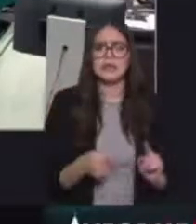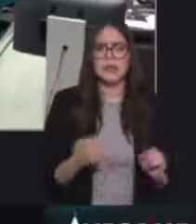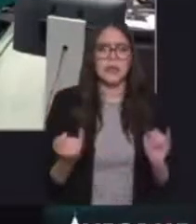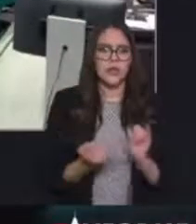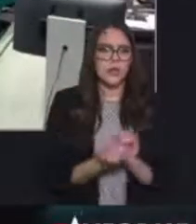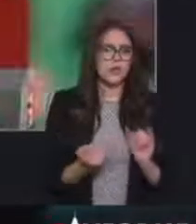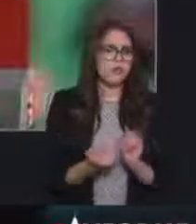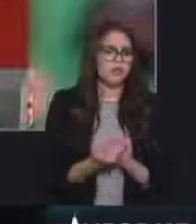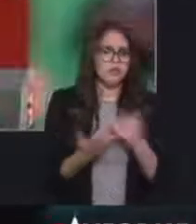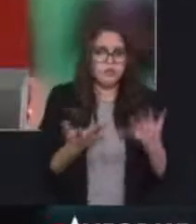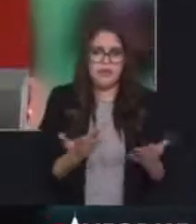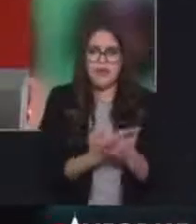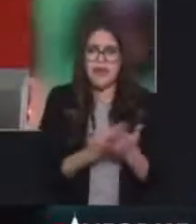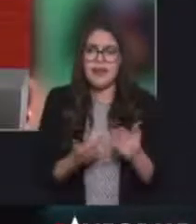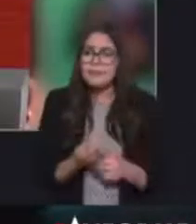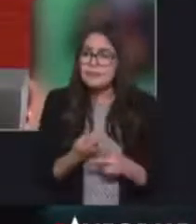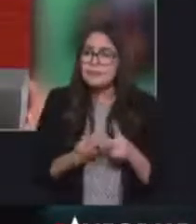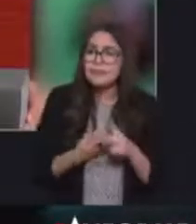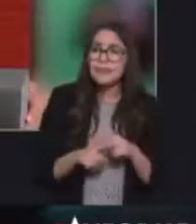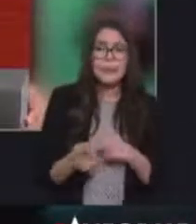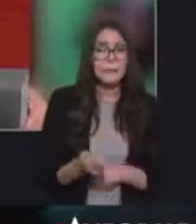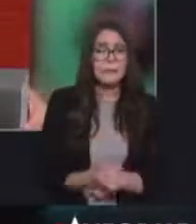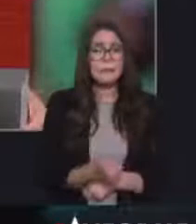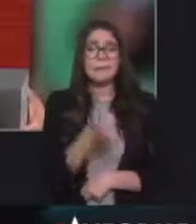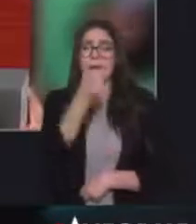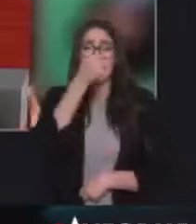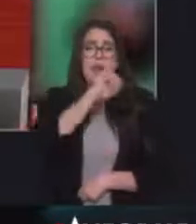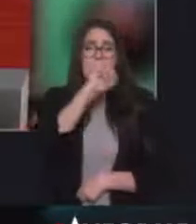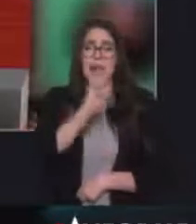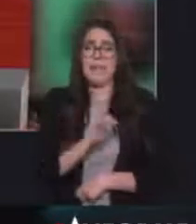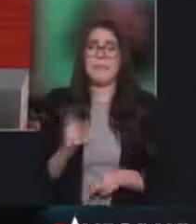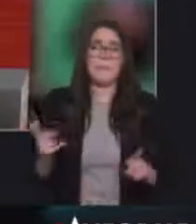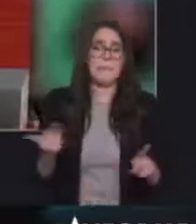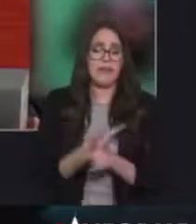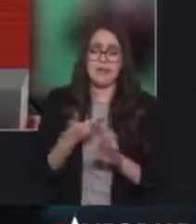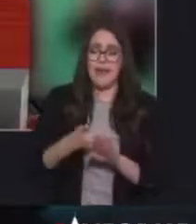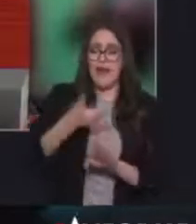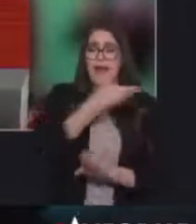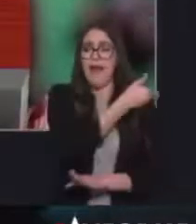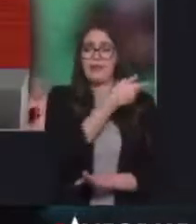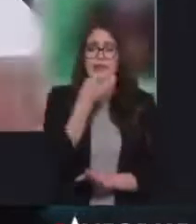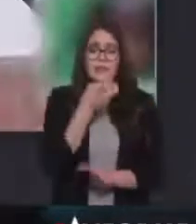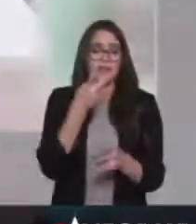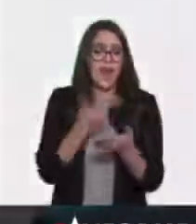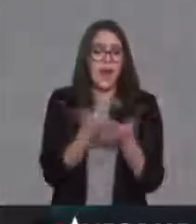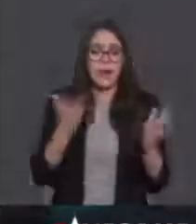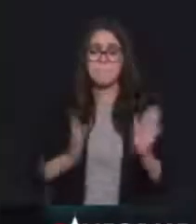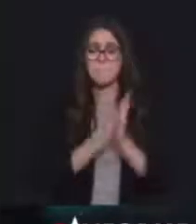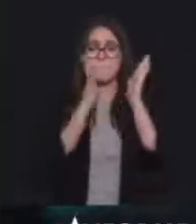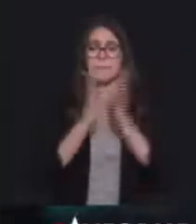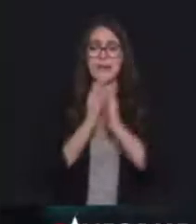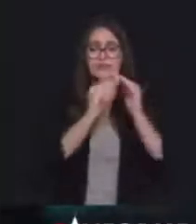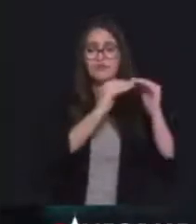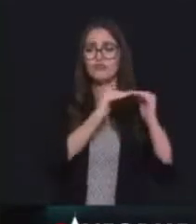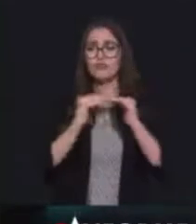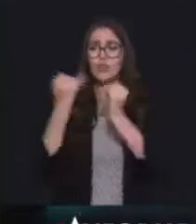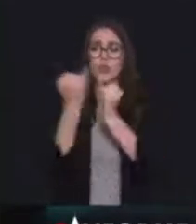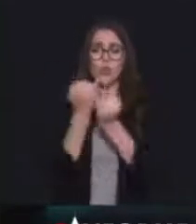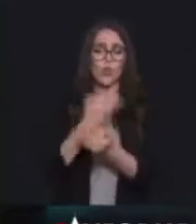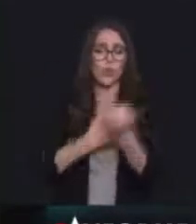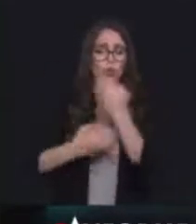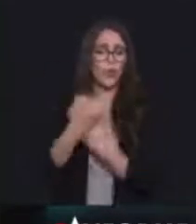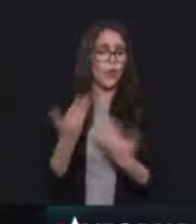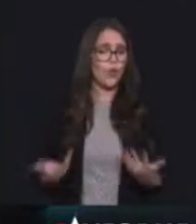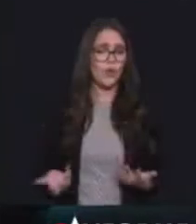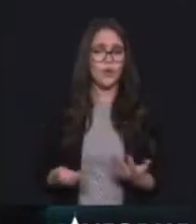primeros ejercicios que estamos teniendo en este país respecto a democracia participativa. Senadora, ¿los partidos políticos podrán tener representantes